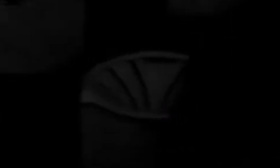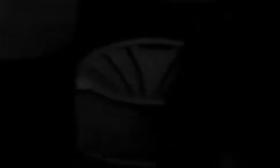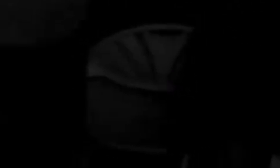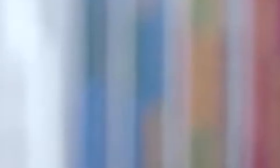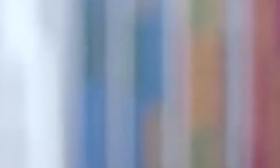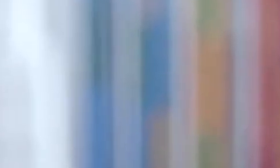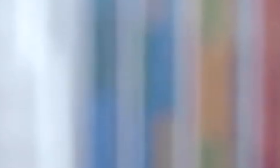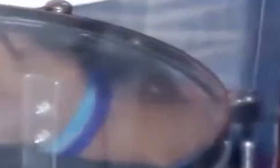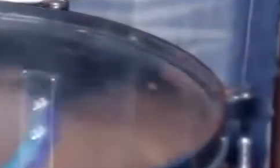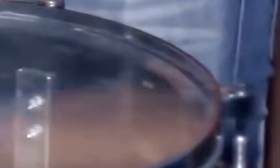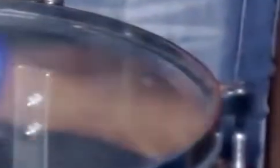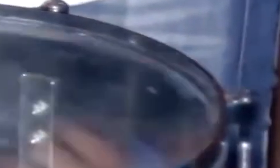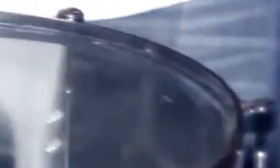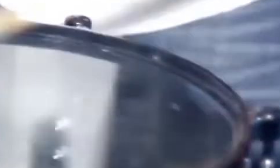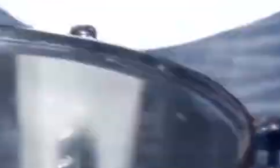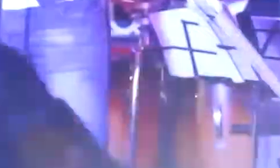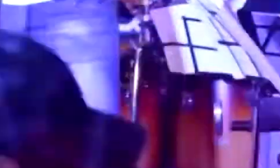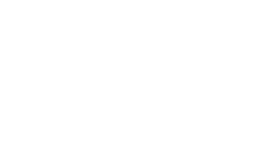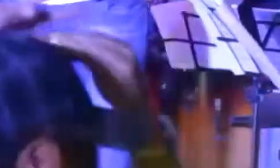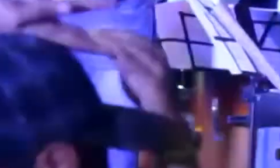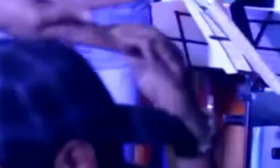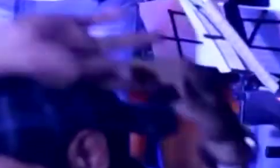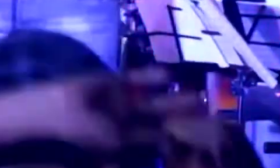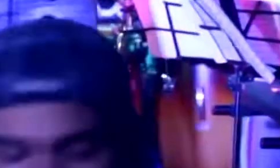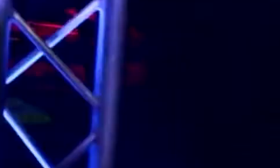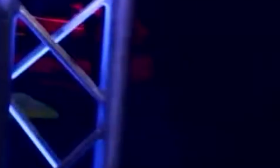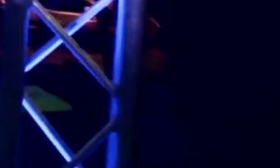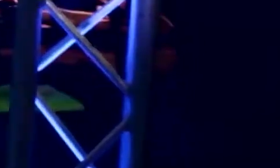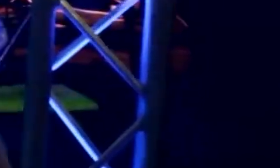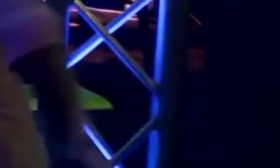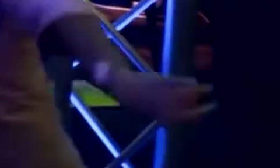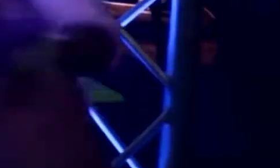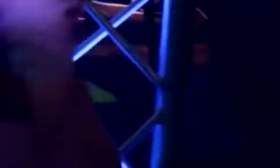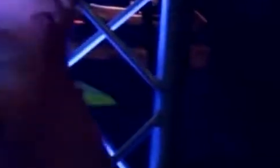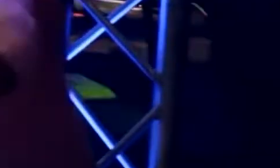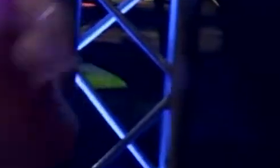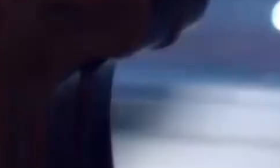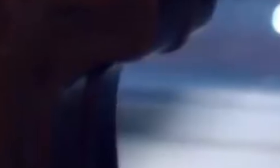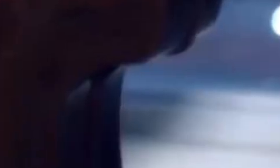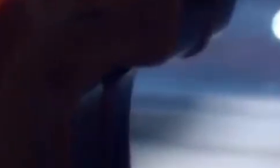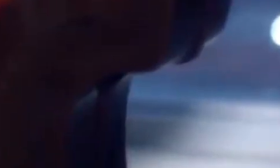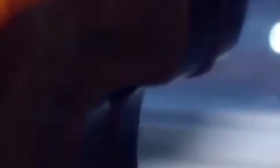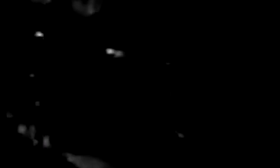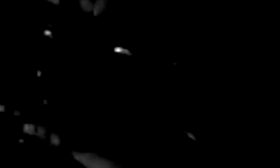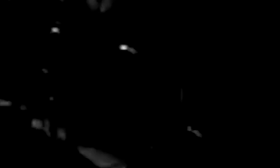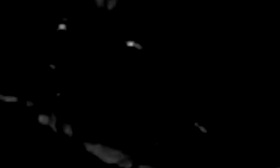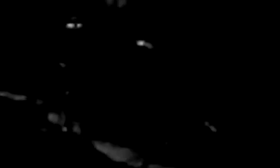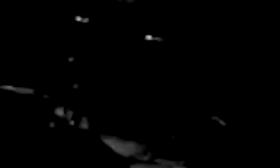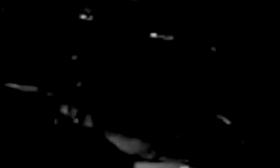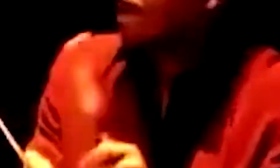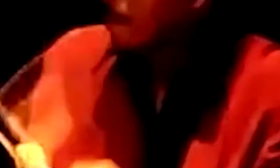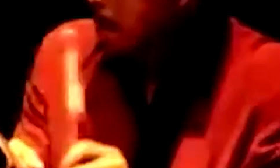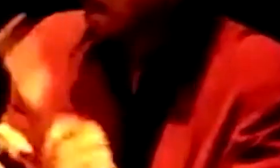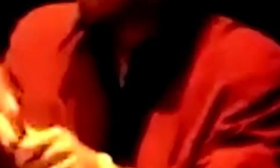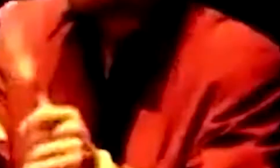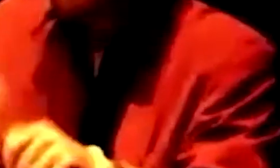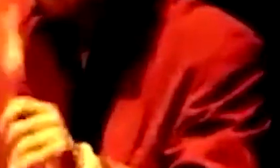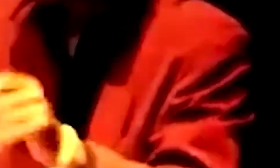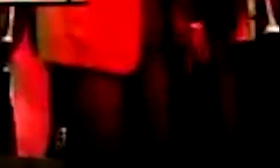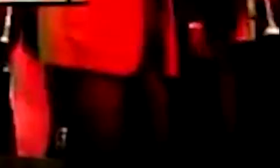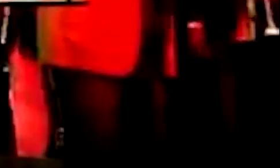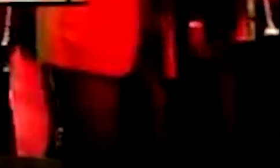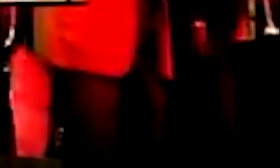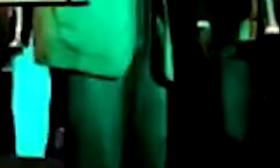edad, muestra su pasión por la música. Su dedicación y trabajo arduo lo llevó a ser parte del grupo de salsa de los hermanos